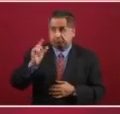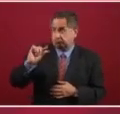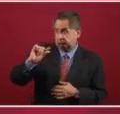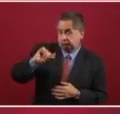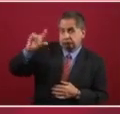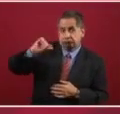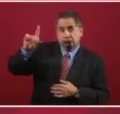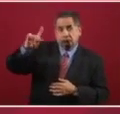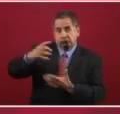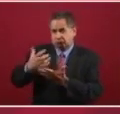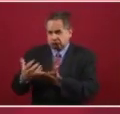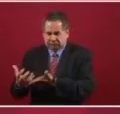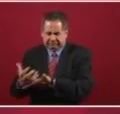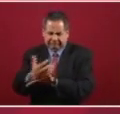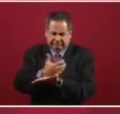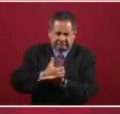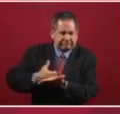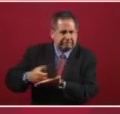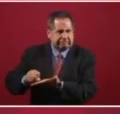funcionarios dejen de ganar